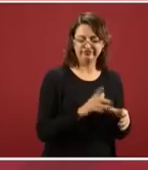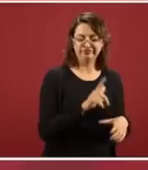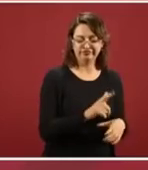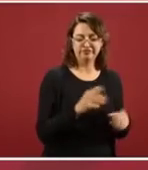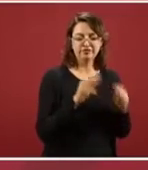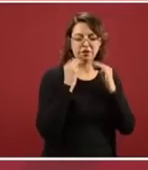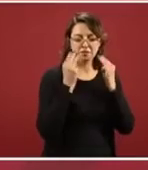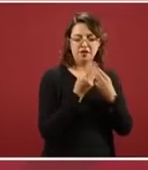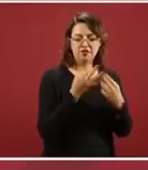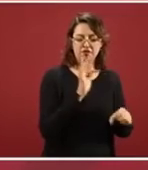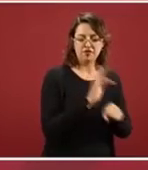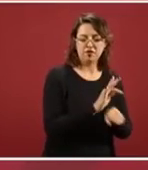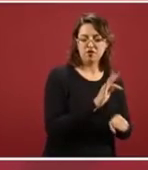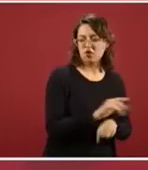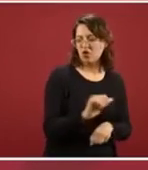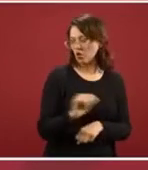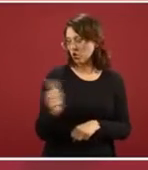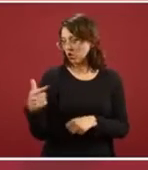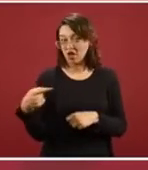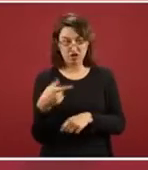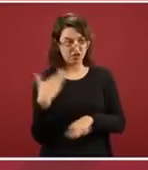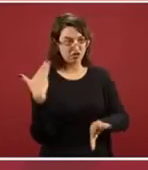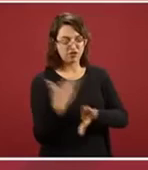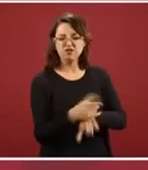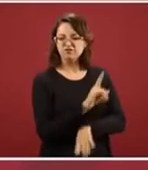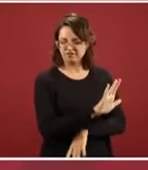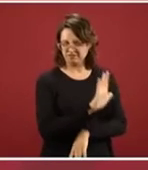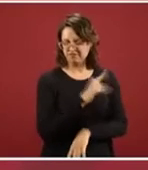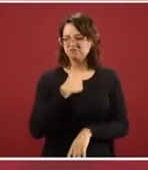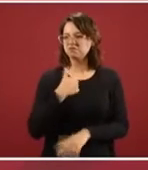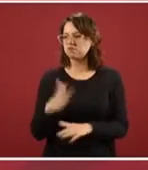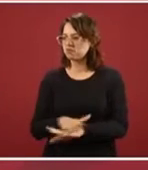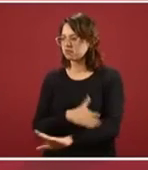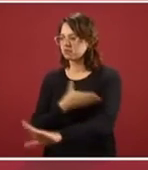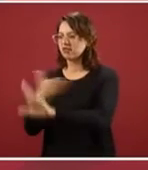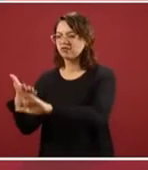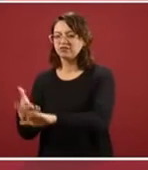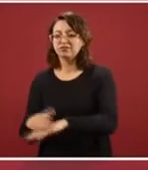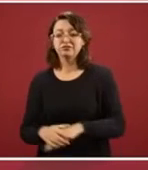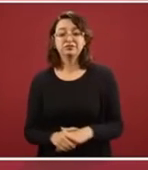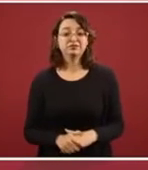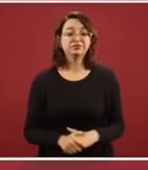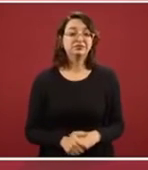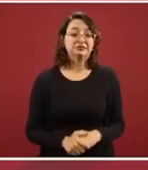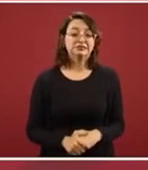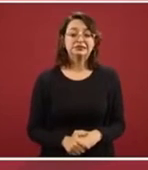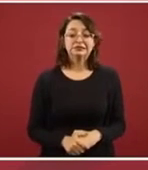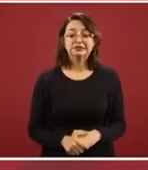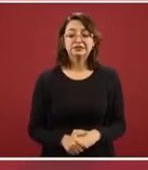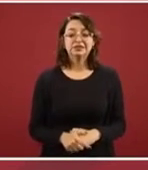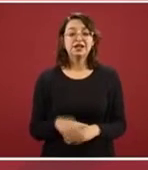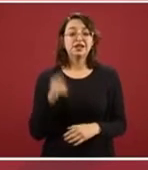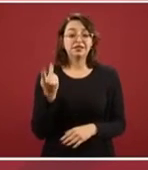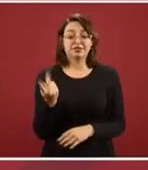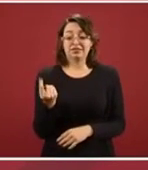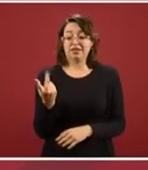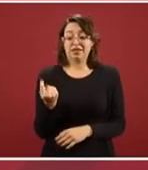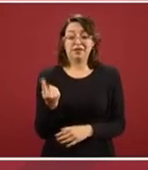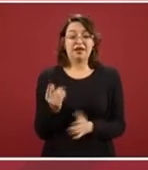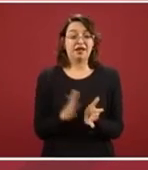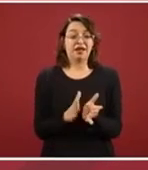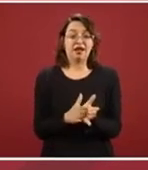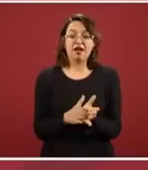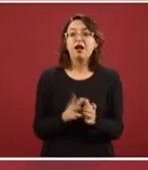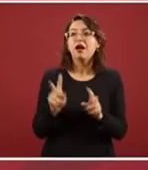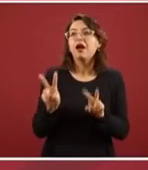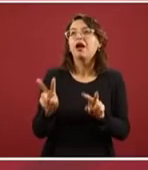para perseguir a otros. Eso se decía en la serie y en algunos